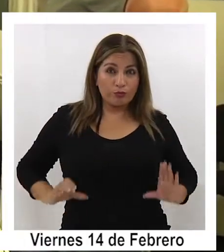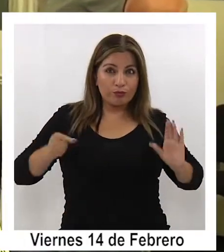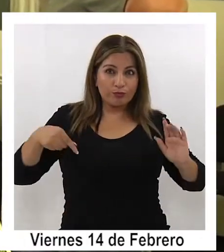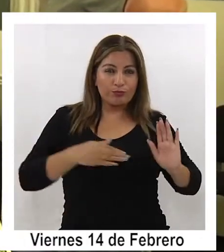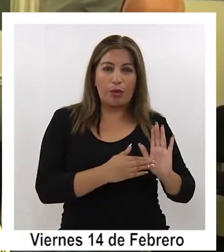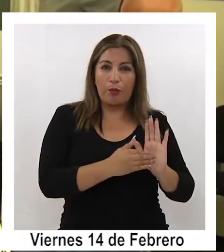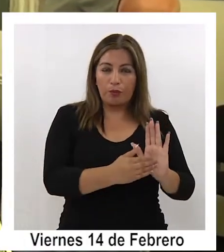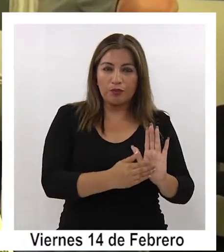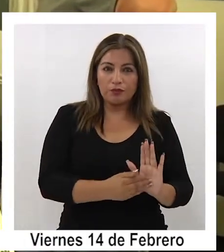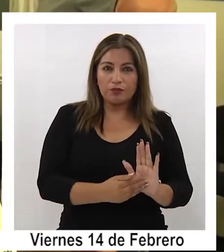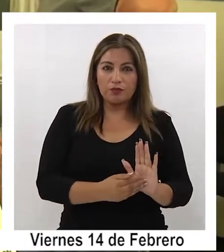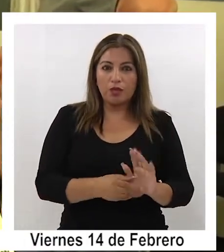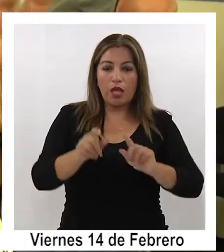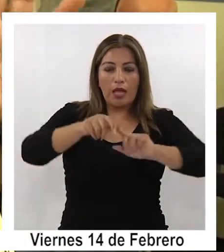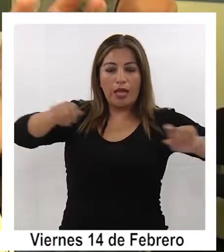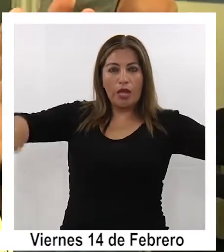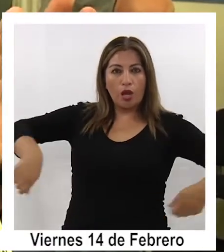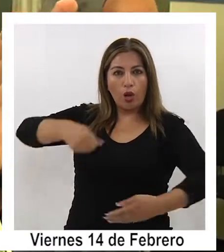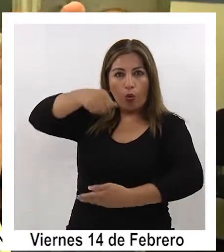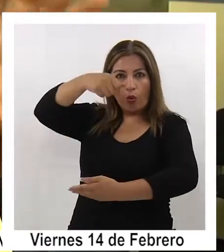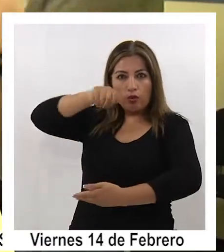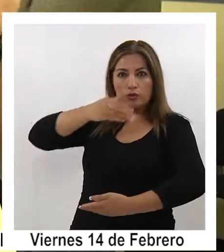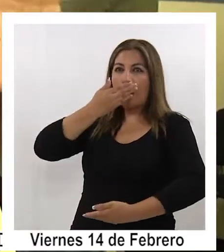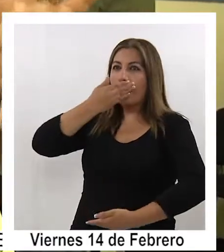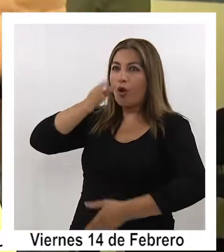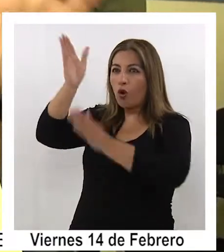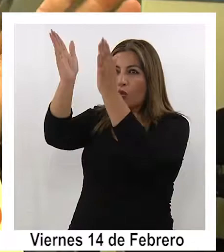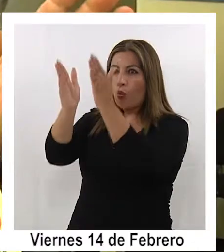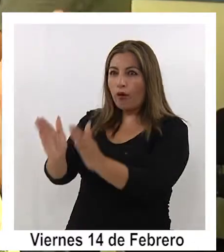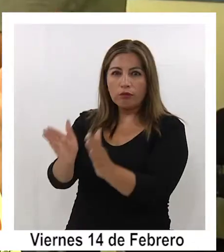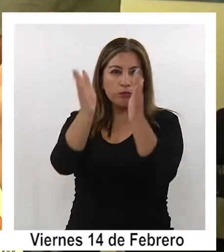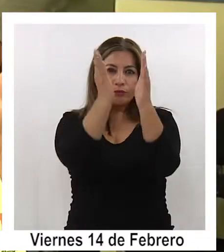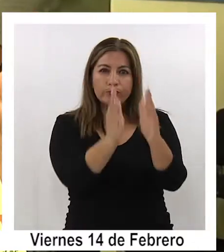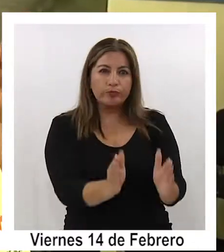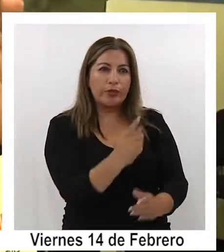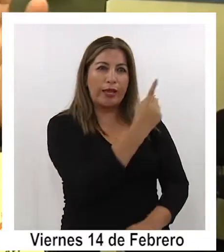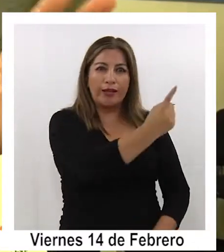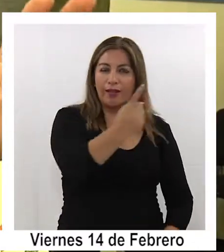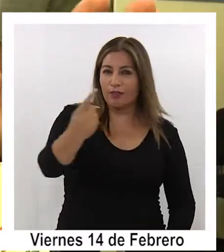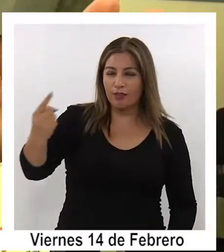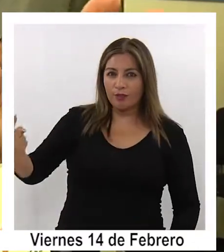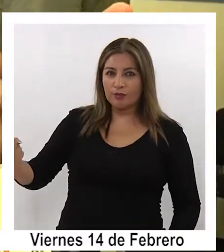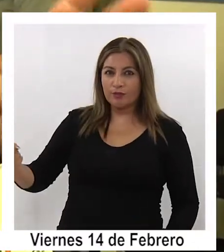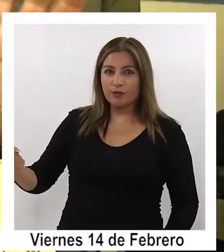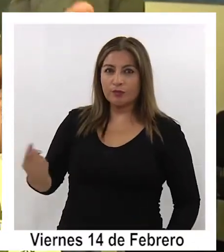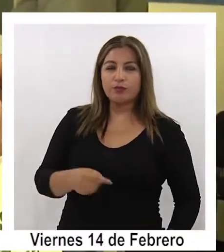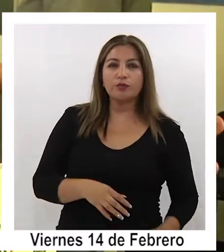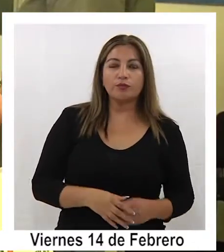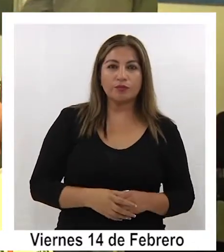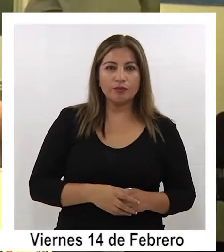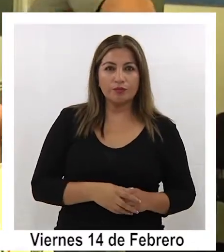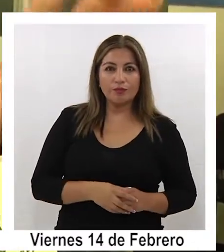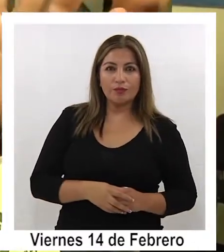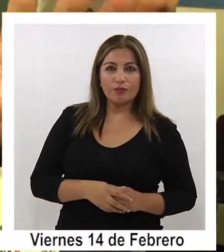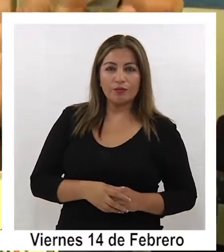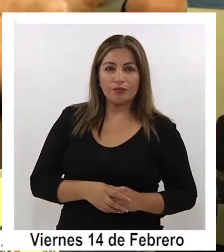físico, donde los jueces ven el mejor físico de cada persona, de cada